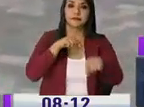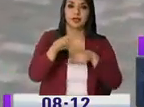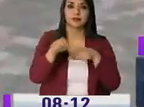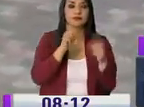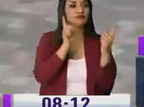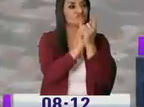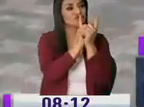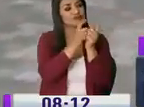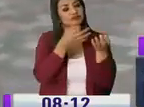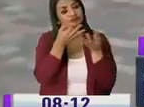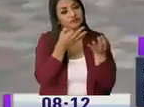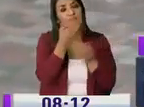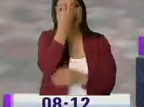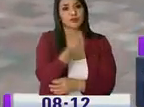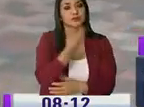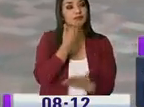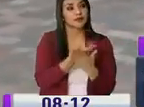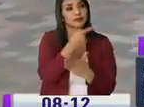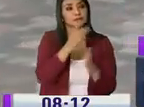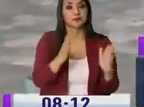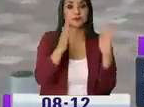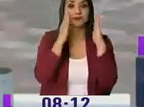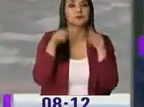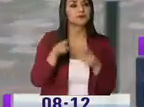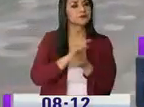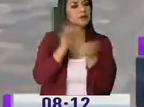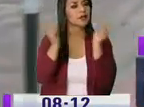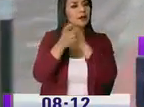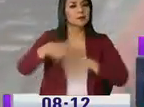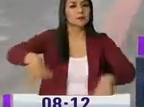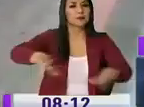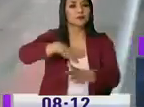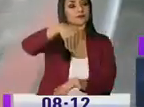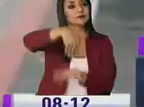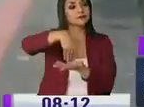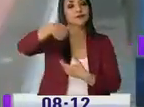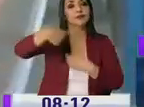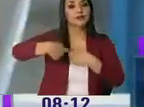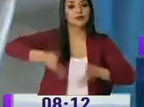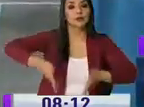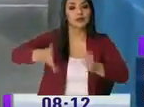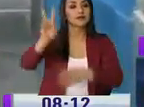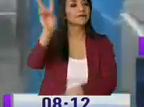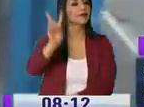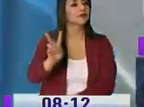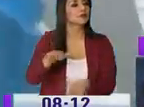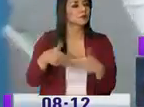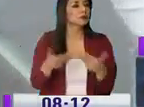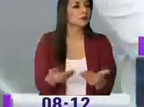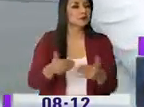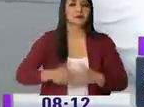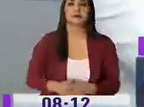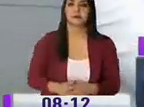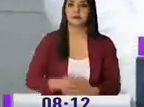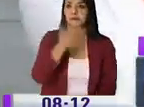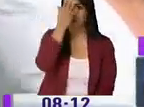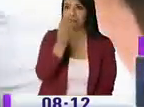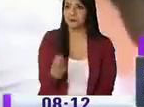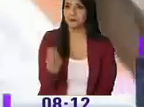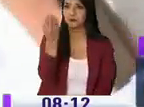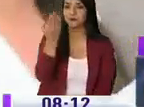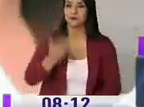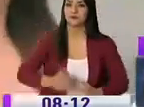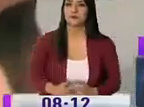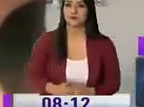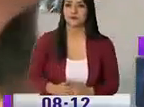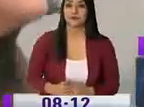Tránsito. Muy buenos días, gracias por acompañarnos. ¿Cuáles son los cambios que también llegan con esta reparación de esta avenida? Sí, muy buenos días. Bueno,